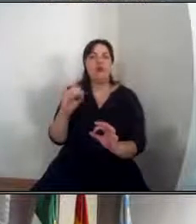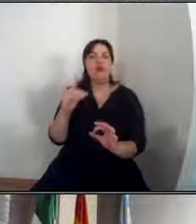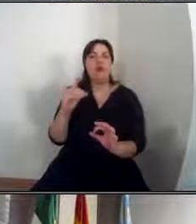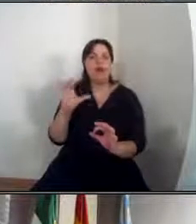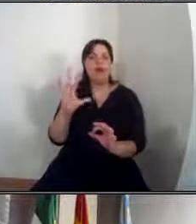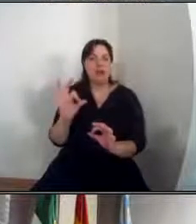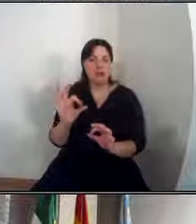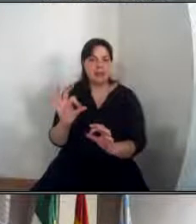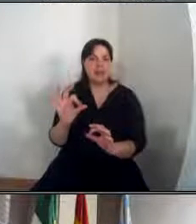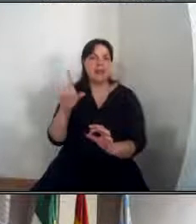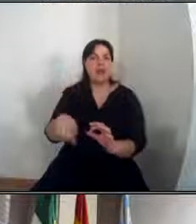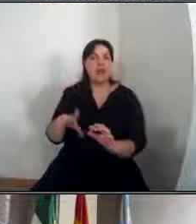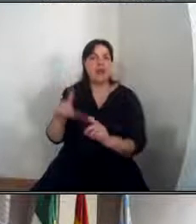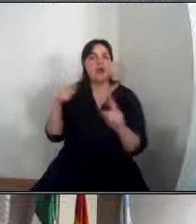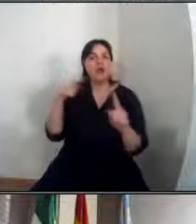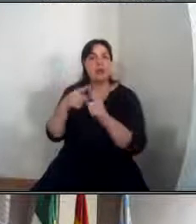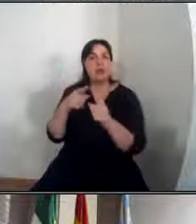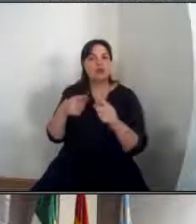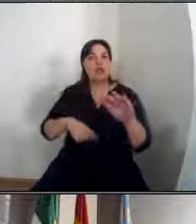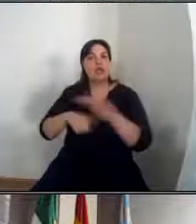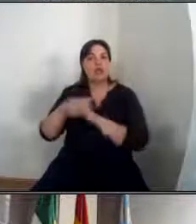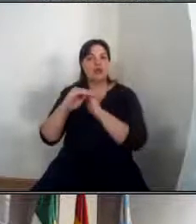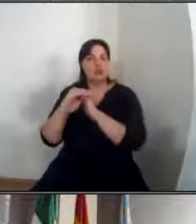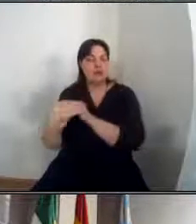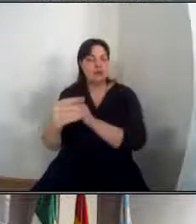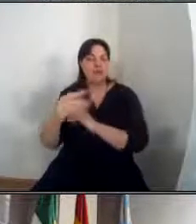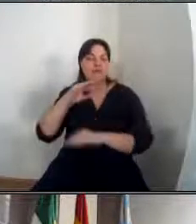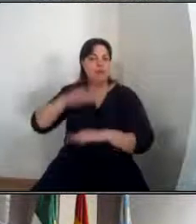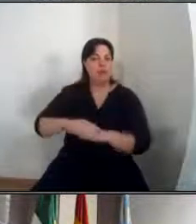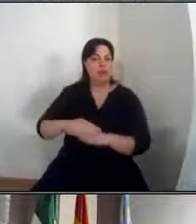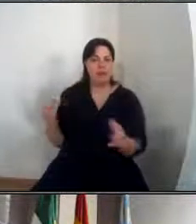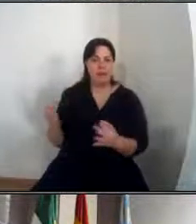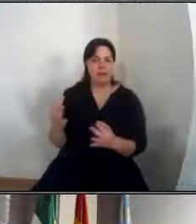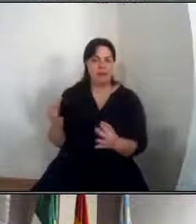los Objetivos de Desarrollo Sostenible, que se cumplan,